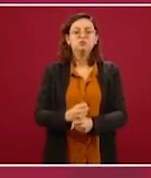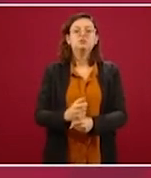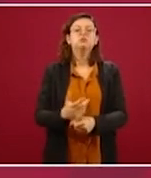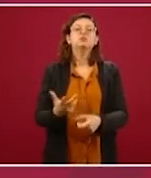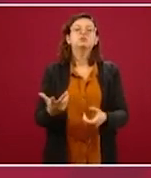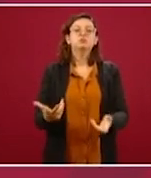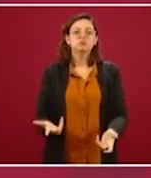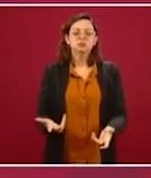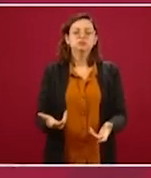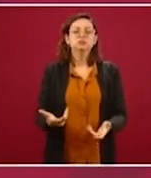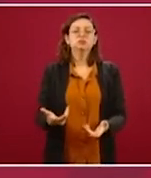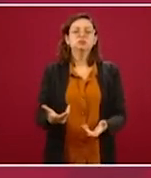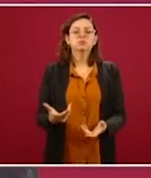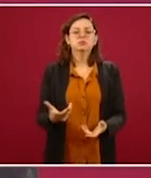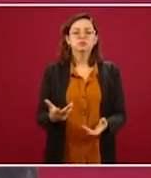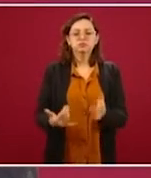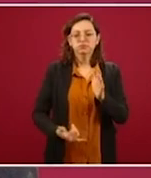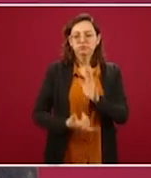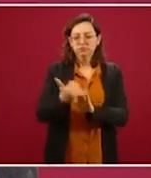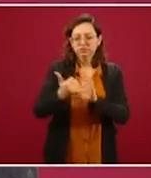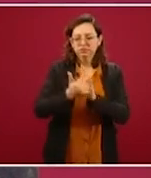construir